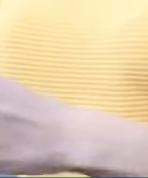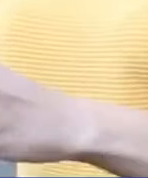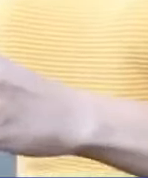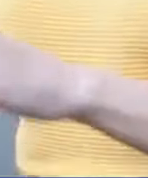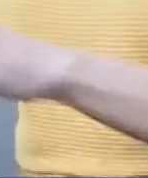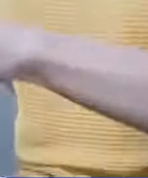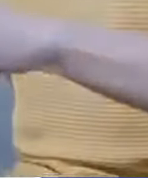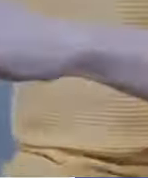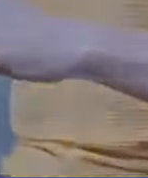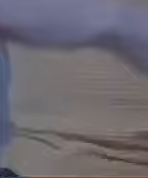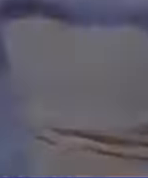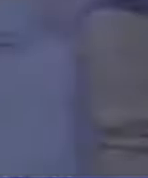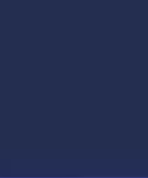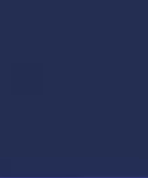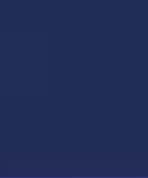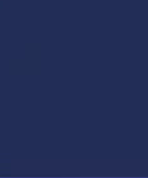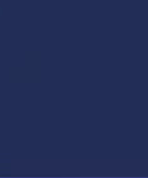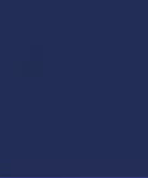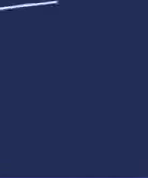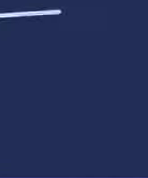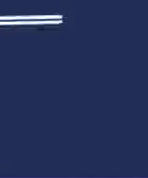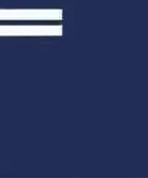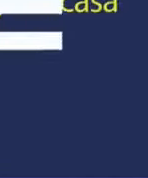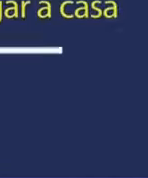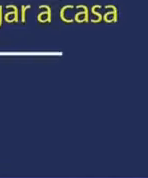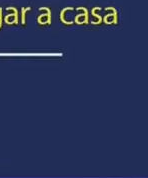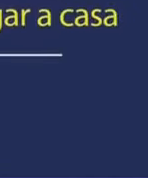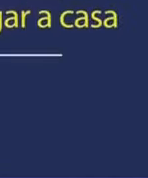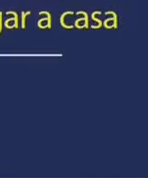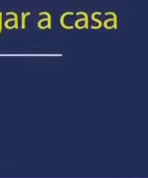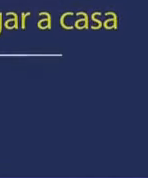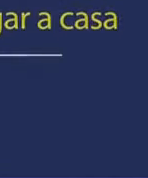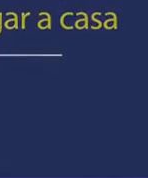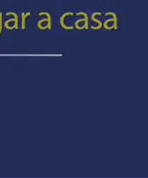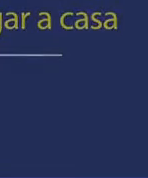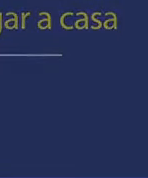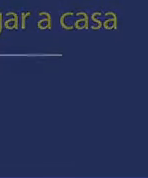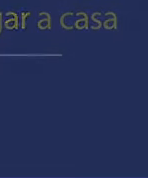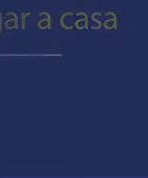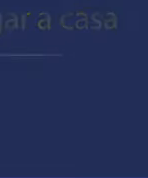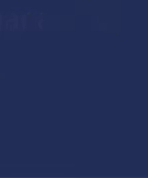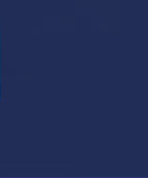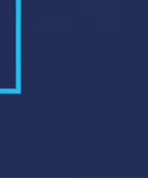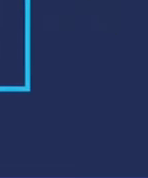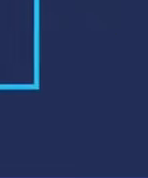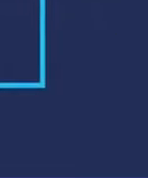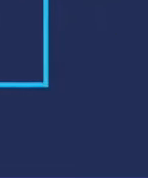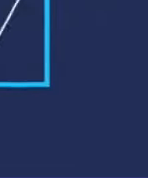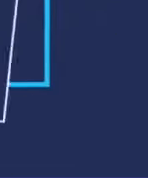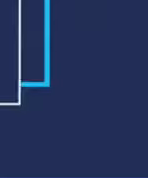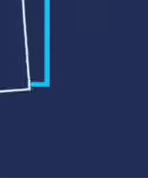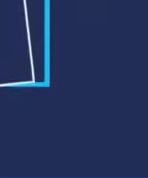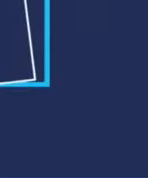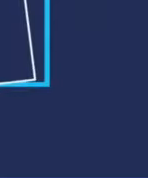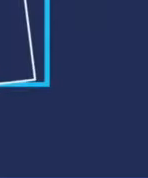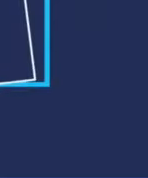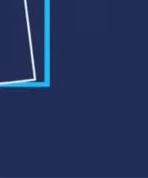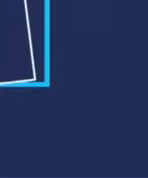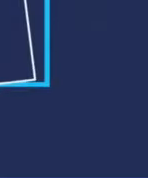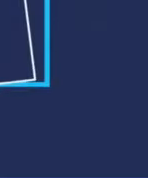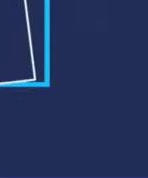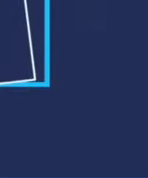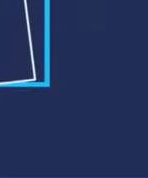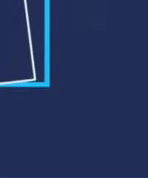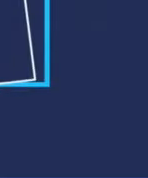quita, dispóngala en una bolsa y lávela de inmediato al llegar a su casa. Use detergente doméstico y